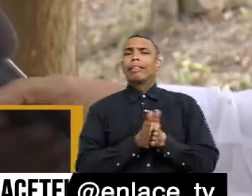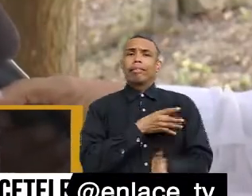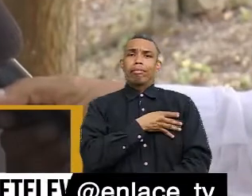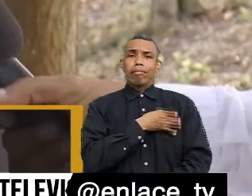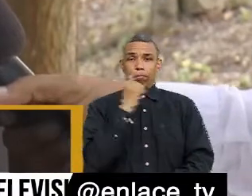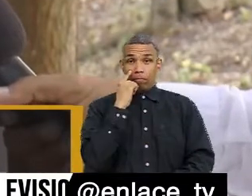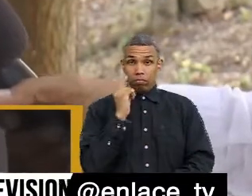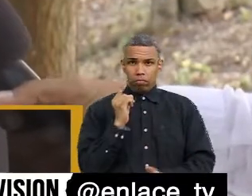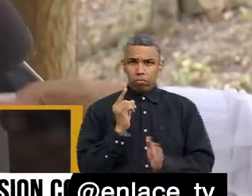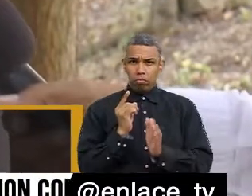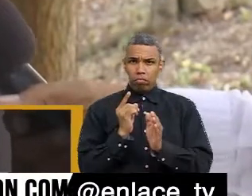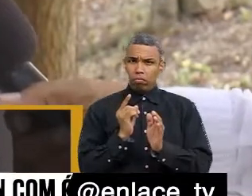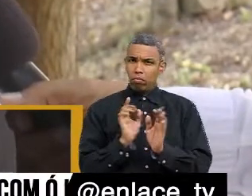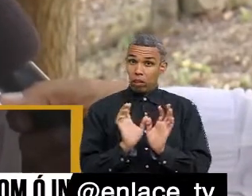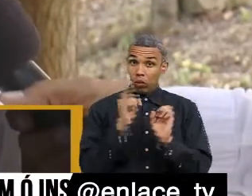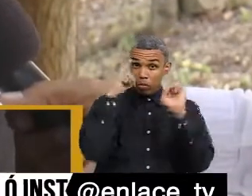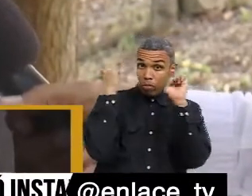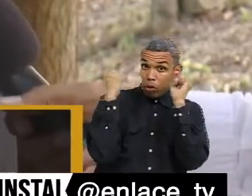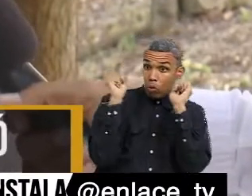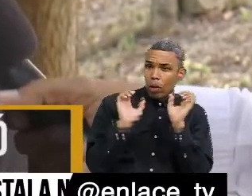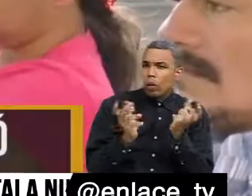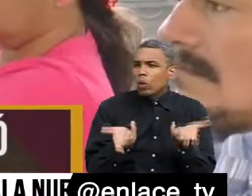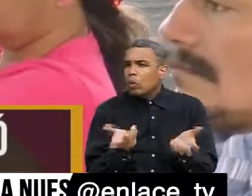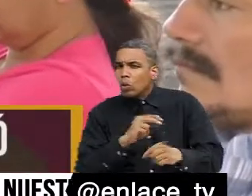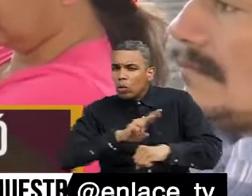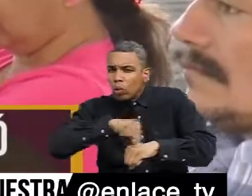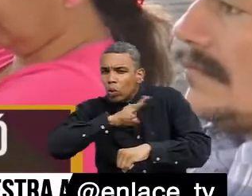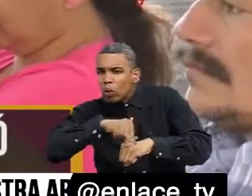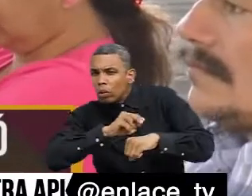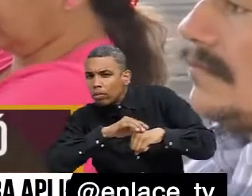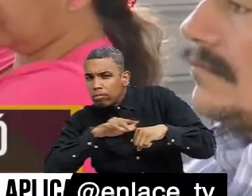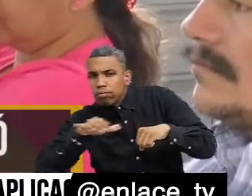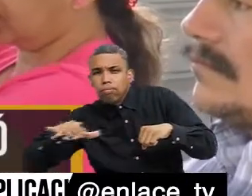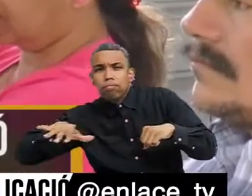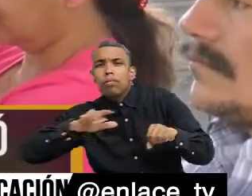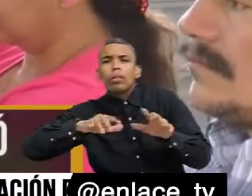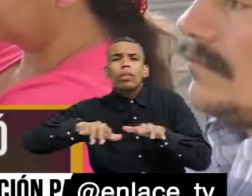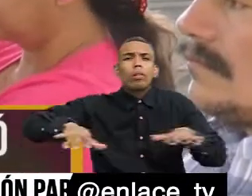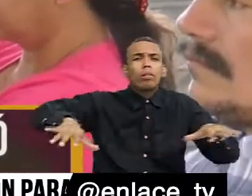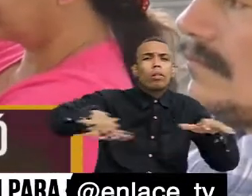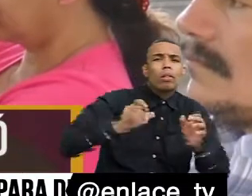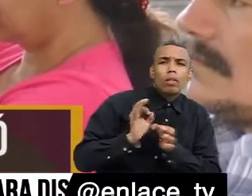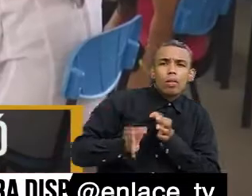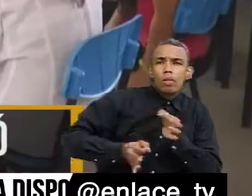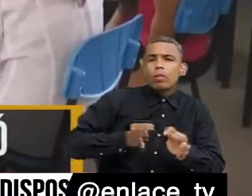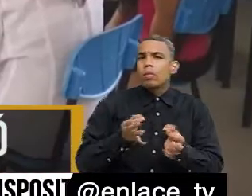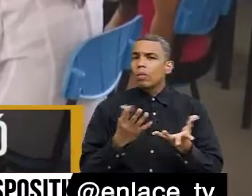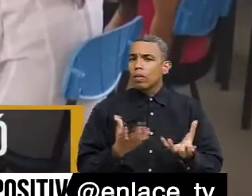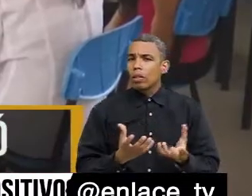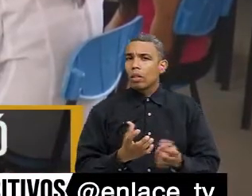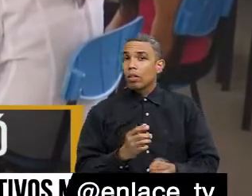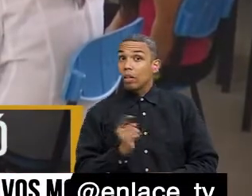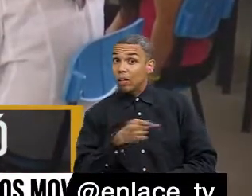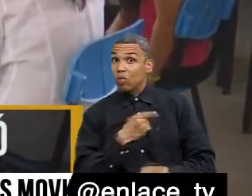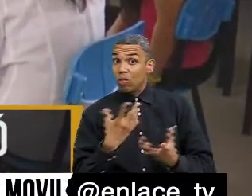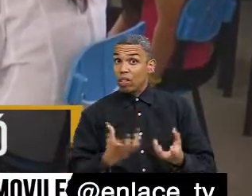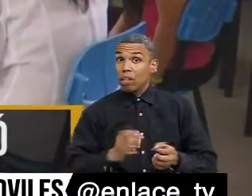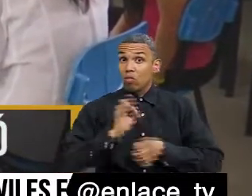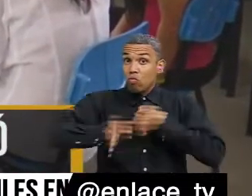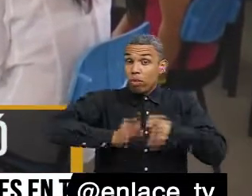preocupa mucho por su territorio que se cuestiona mucho de las cosas que se están proponiendo y que también son pro positivas al respecto